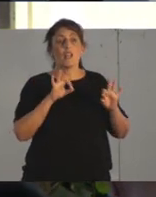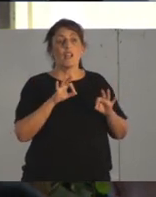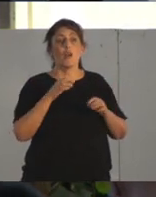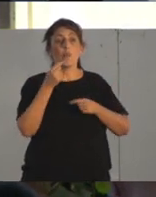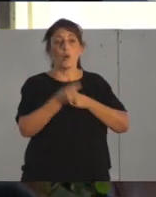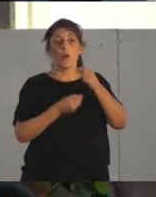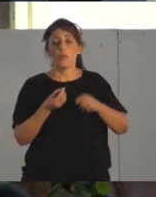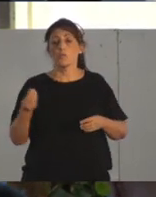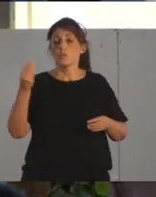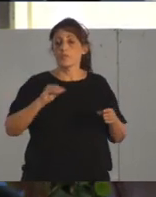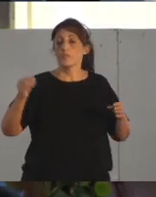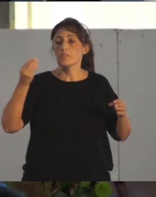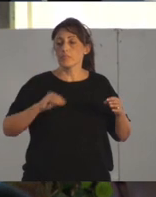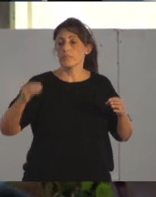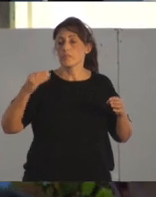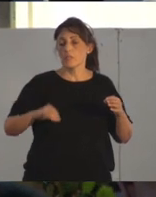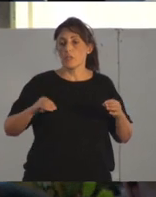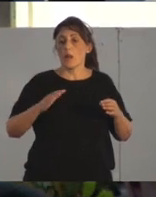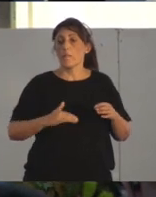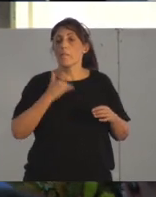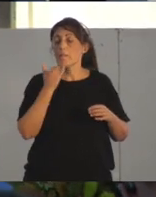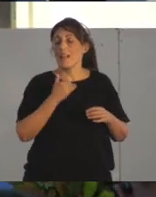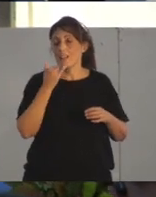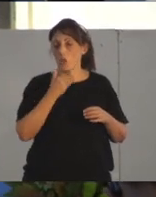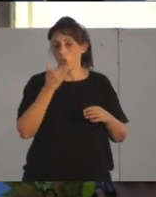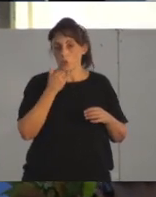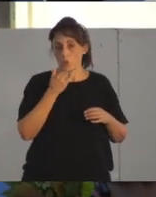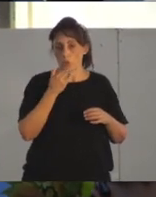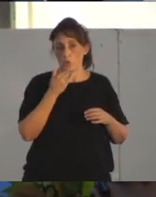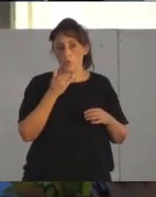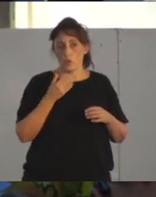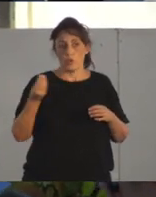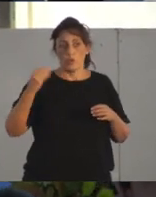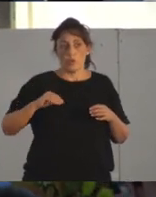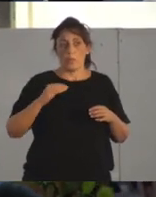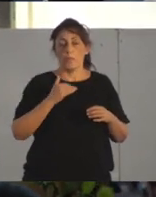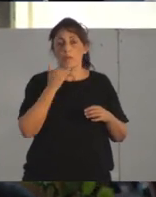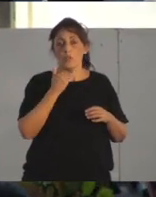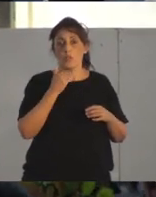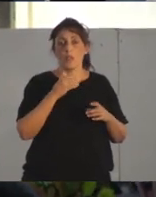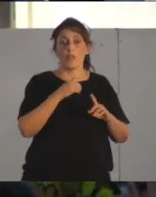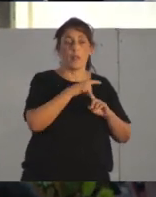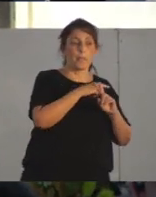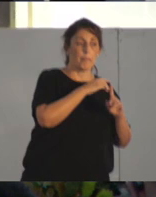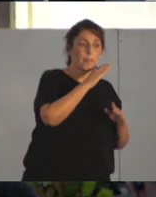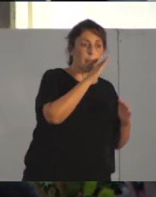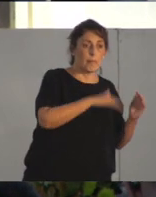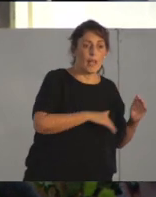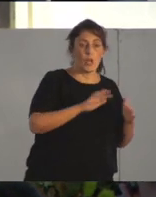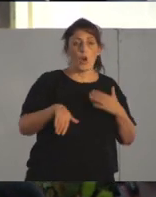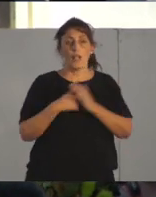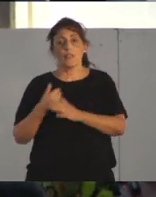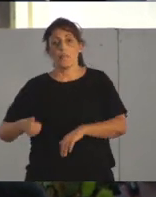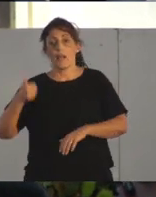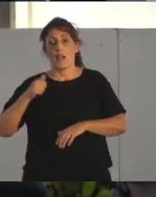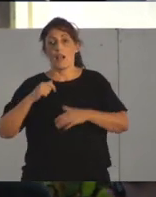progresivamente incorporando alimentos de más peligrosidad, o sea, de menos peligrosidad, perdón, a más peligrosidad, llegando a un nivel